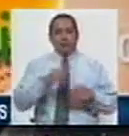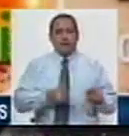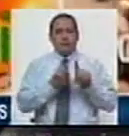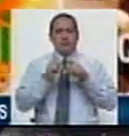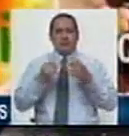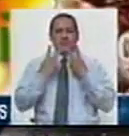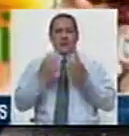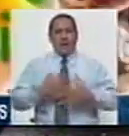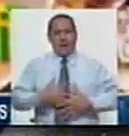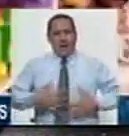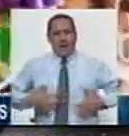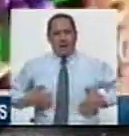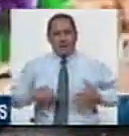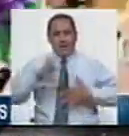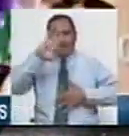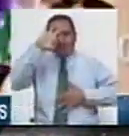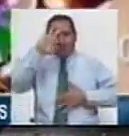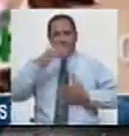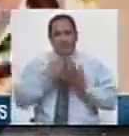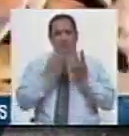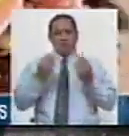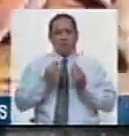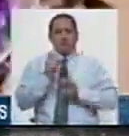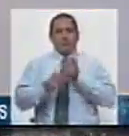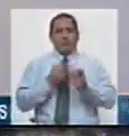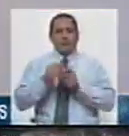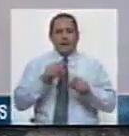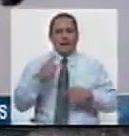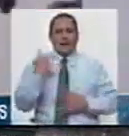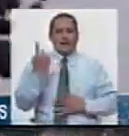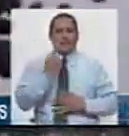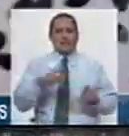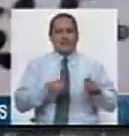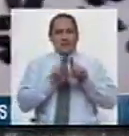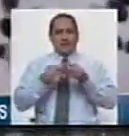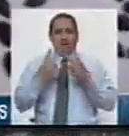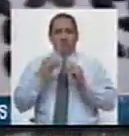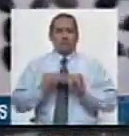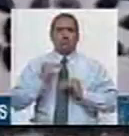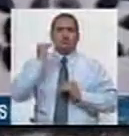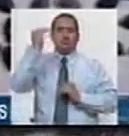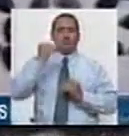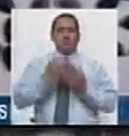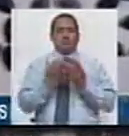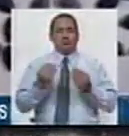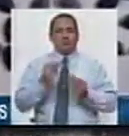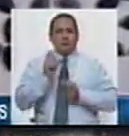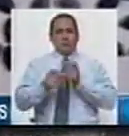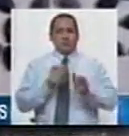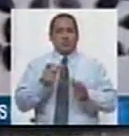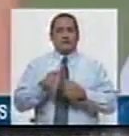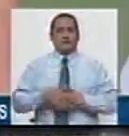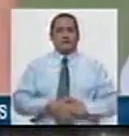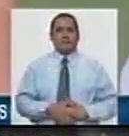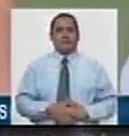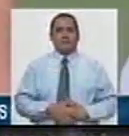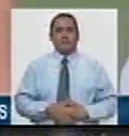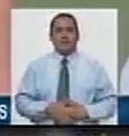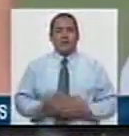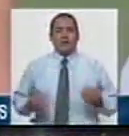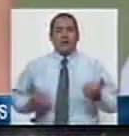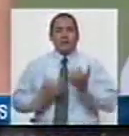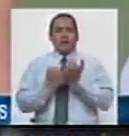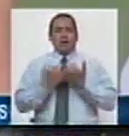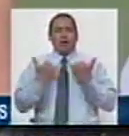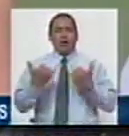la amenaza del hambre y la malnutrición en un sistema que privilegia el lucro y el consumismo por encima de la salud de las personas. Apoyar